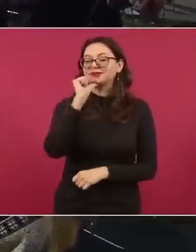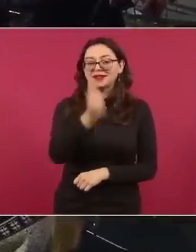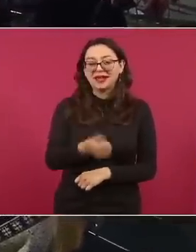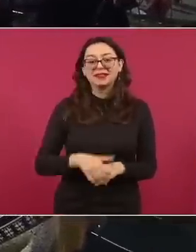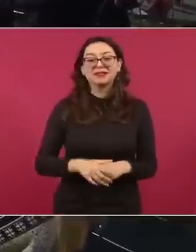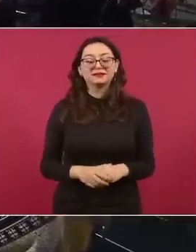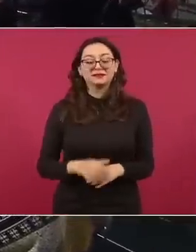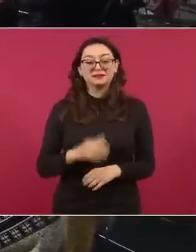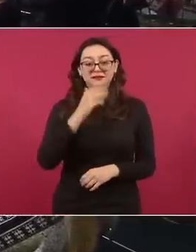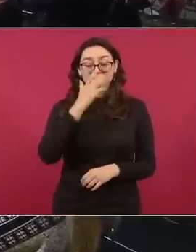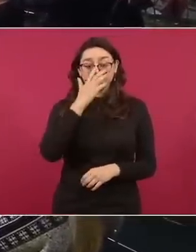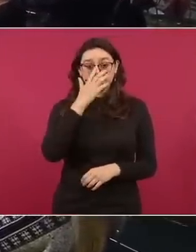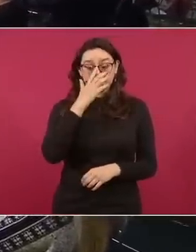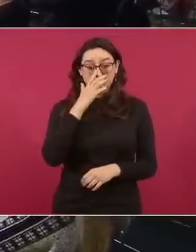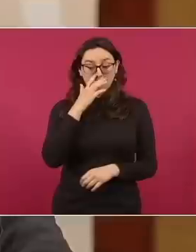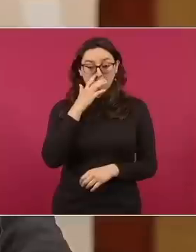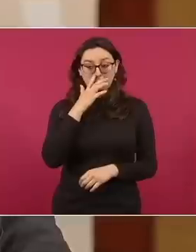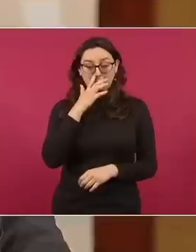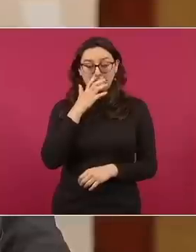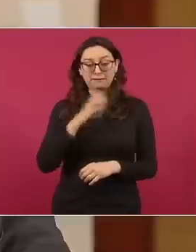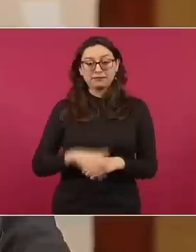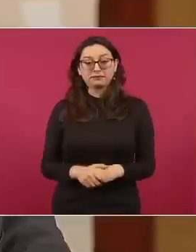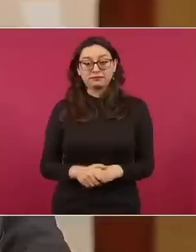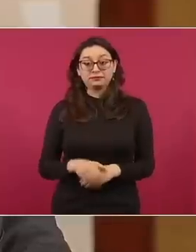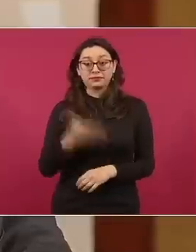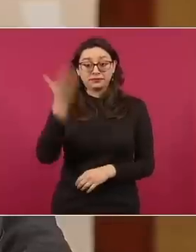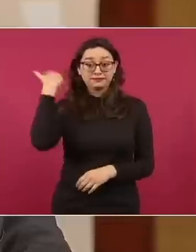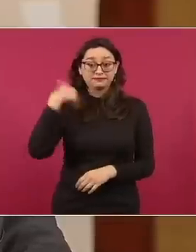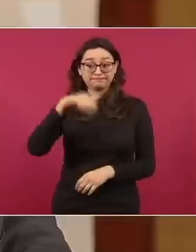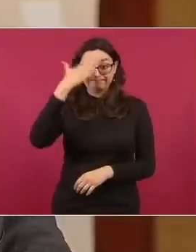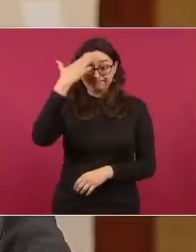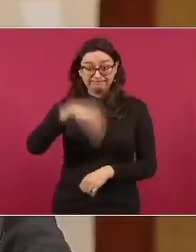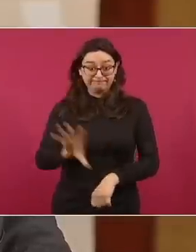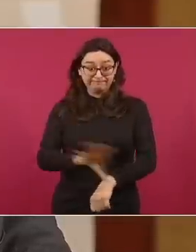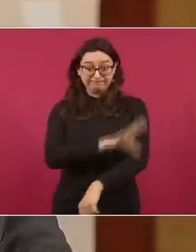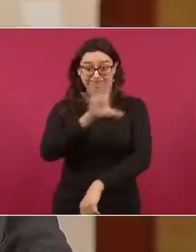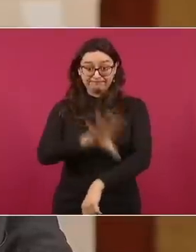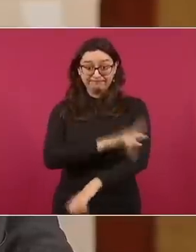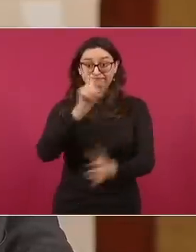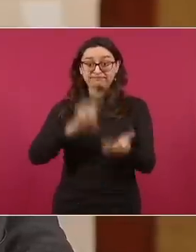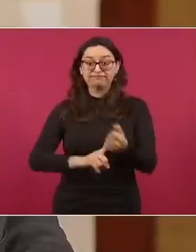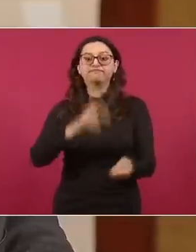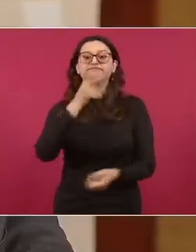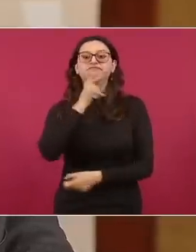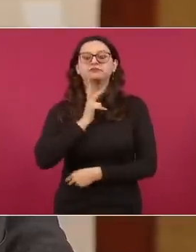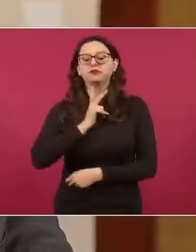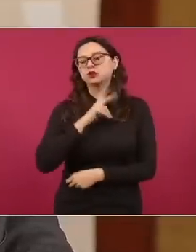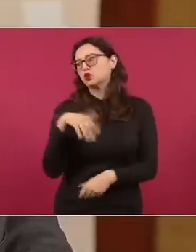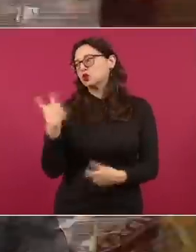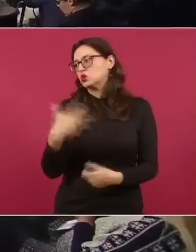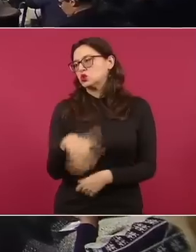Porque ya ven cómo estaba el sector energético, ¿no? Era una corrupción